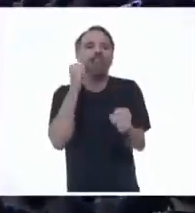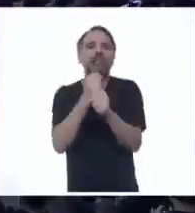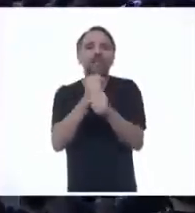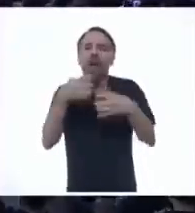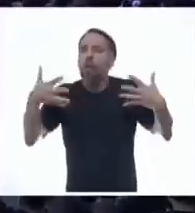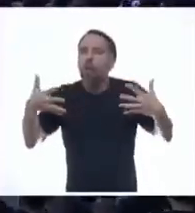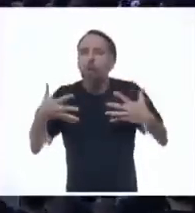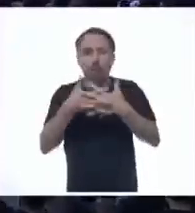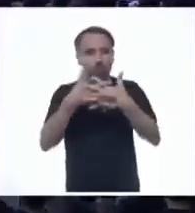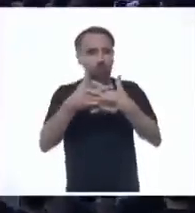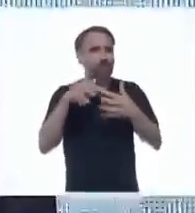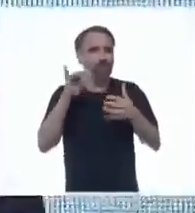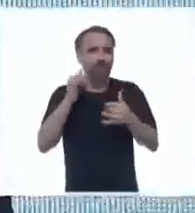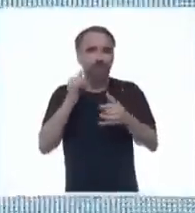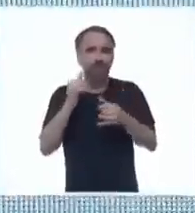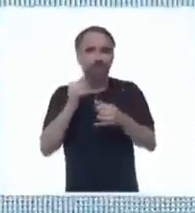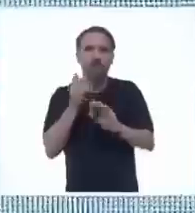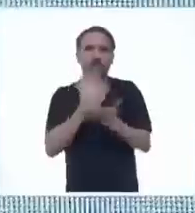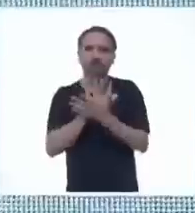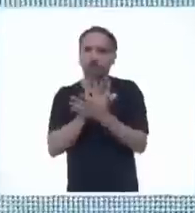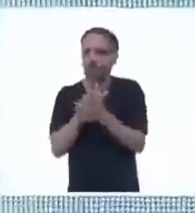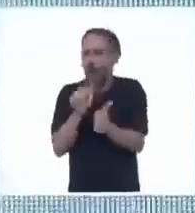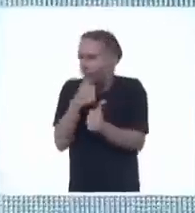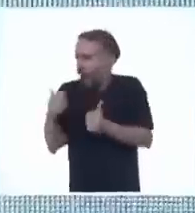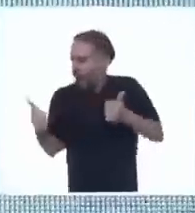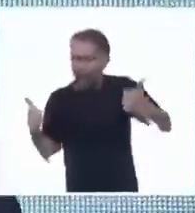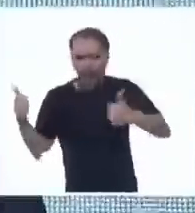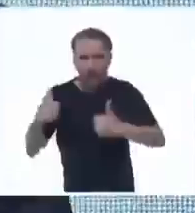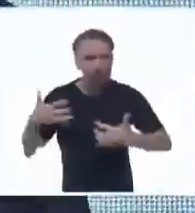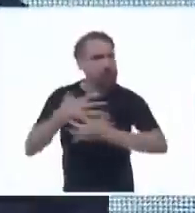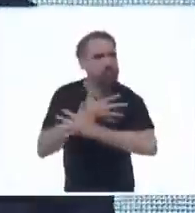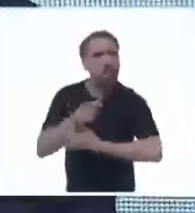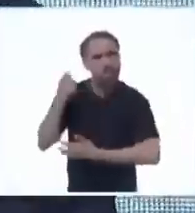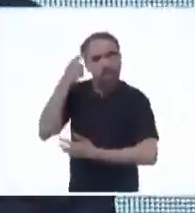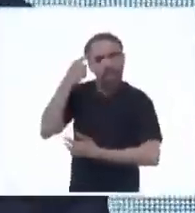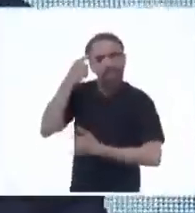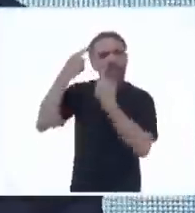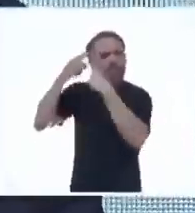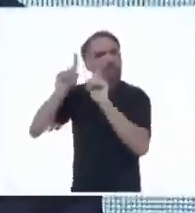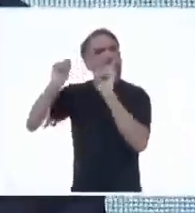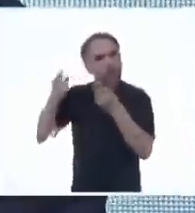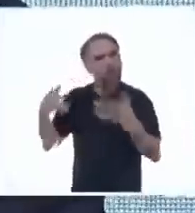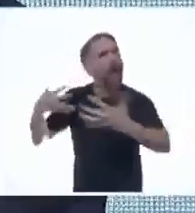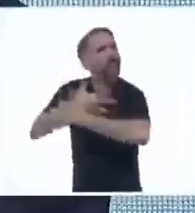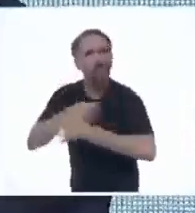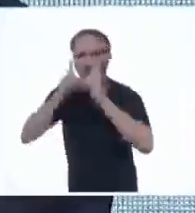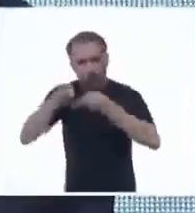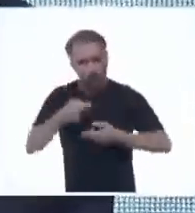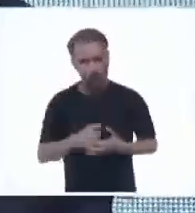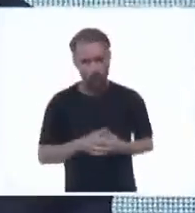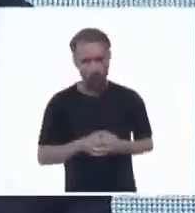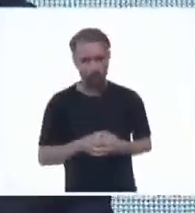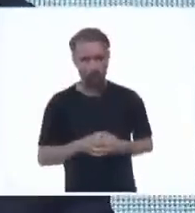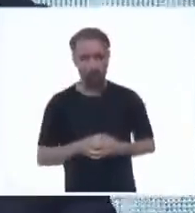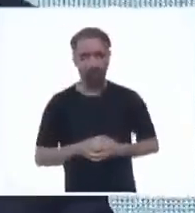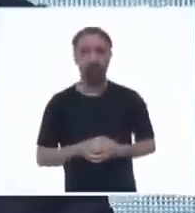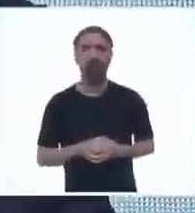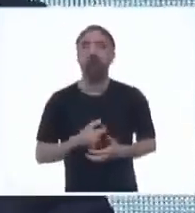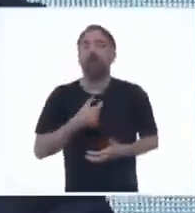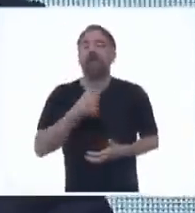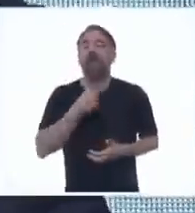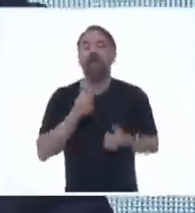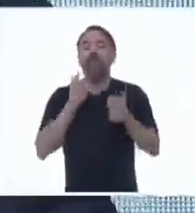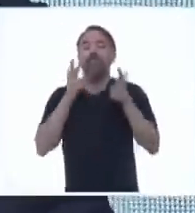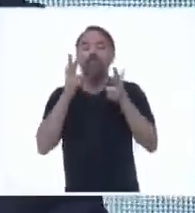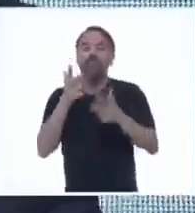juntos, abrazando al otro, aunque piense distinto. Quiero decirle a